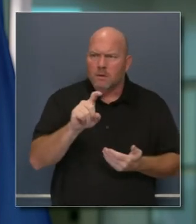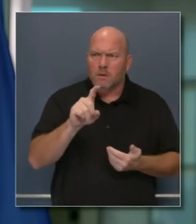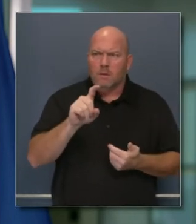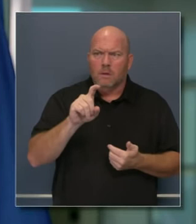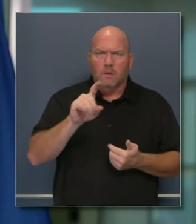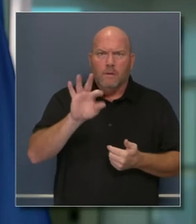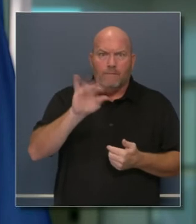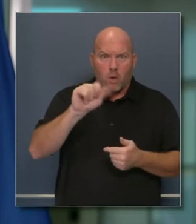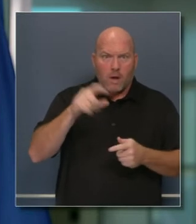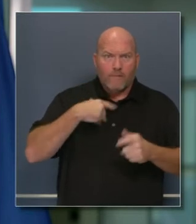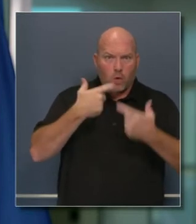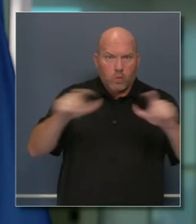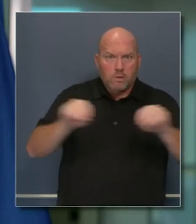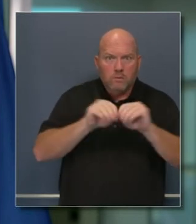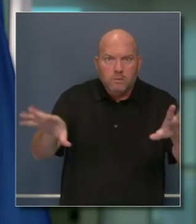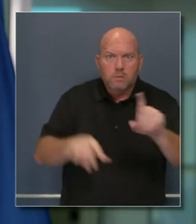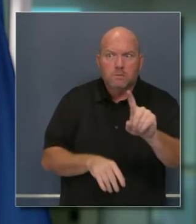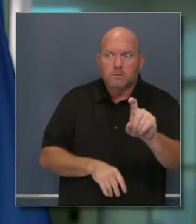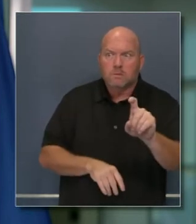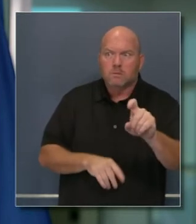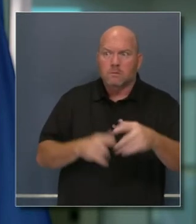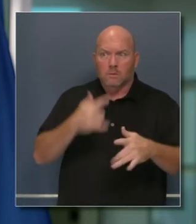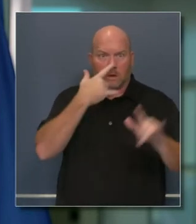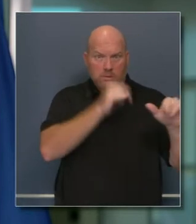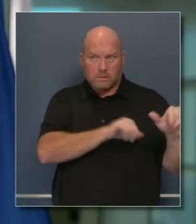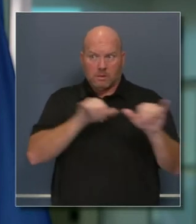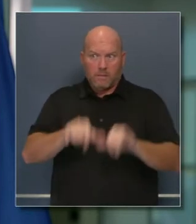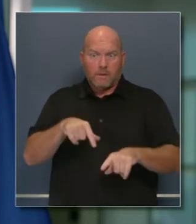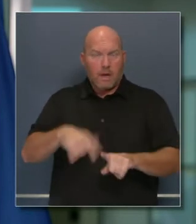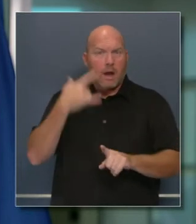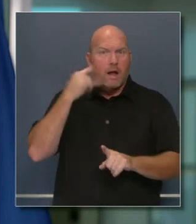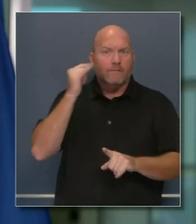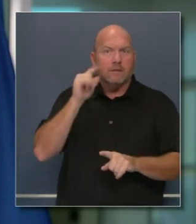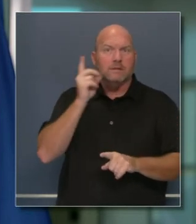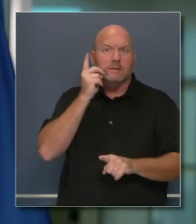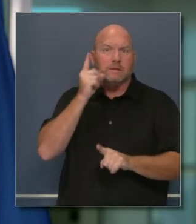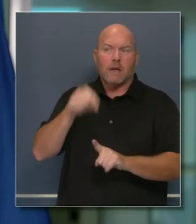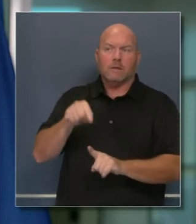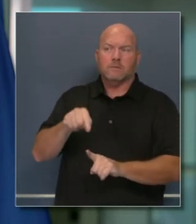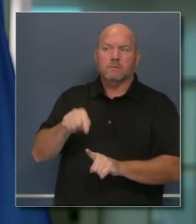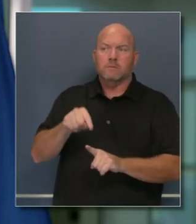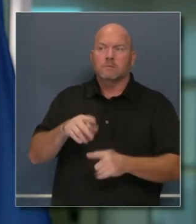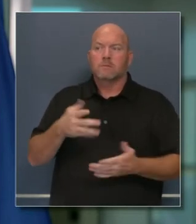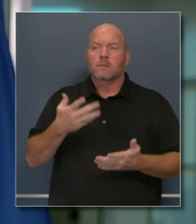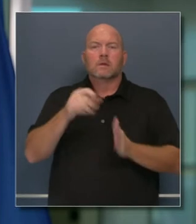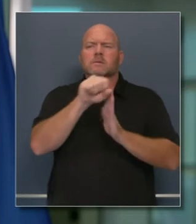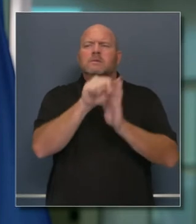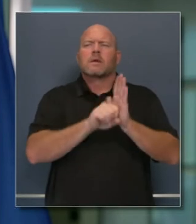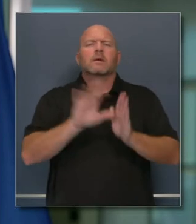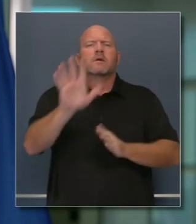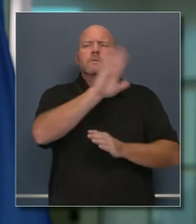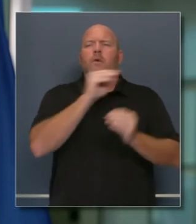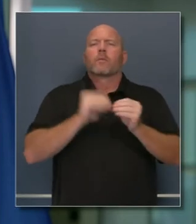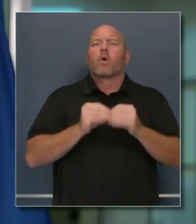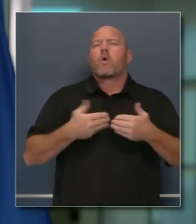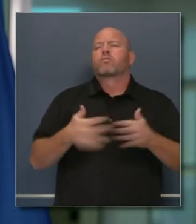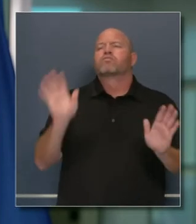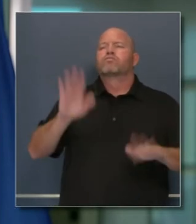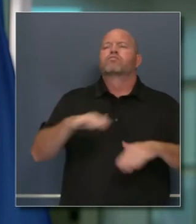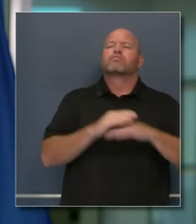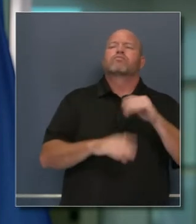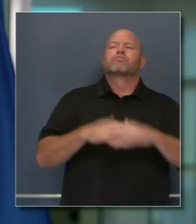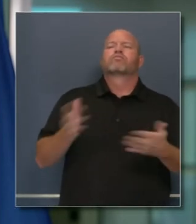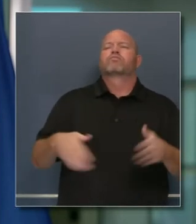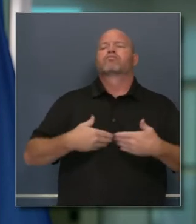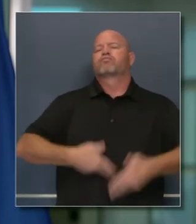abierto. Hay un brote importante en la Florida que está posando aquí en California. Hay otros estados que son